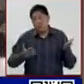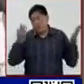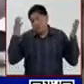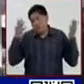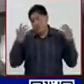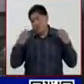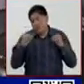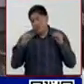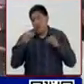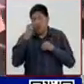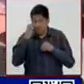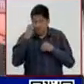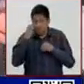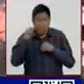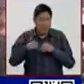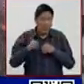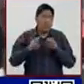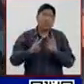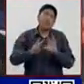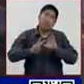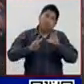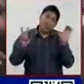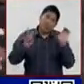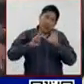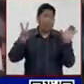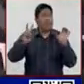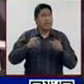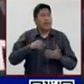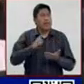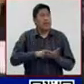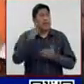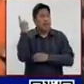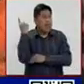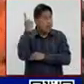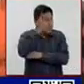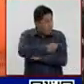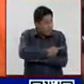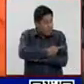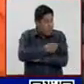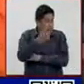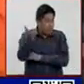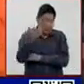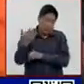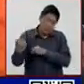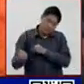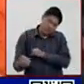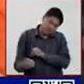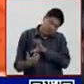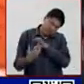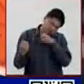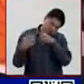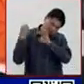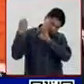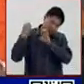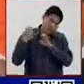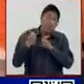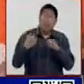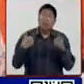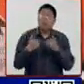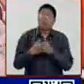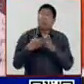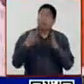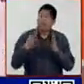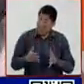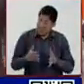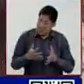del mercado de la coca acá en Villa El Carmen. Y lo que ha surgido durante esta jornada, este enfrentamiento, pues los vecinos están